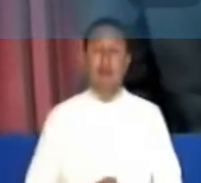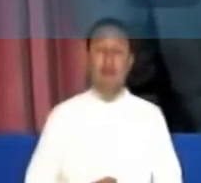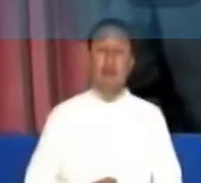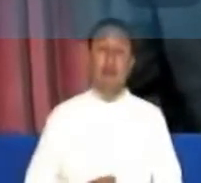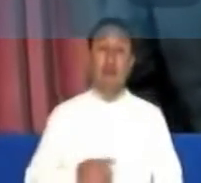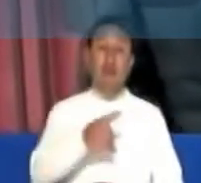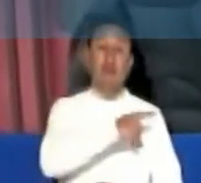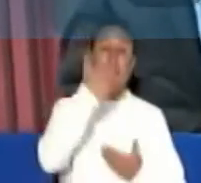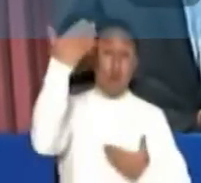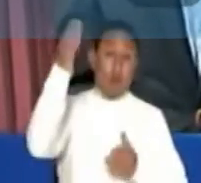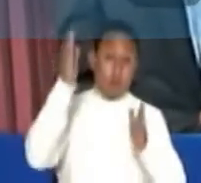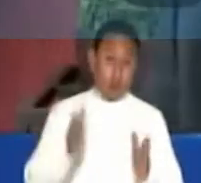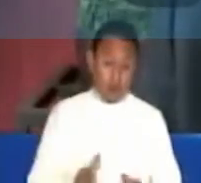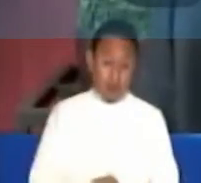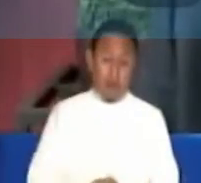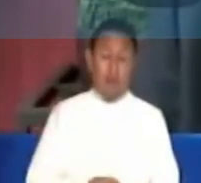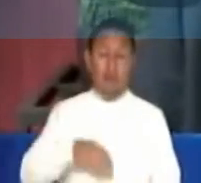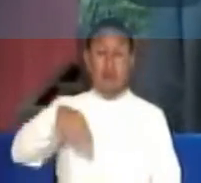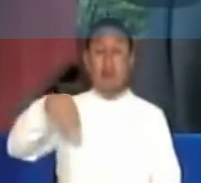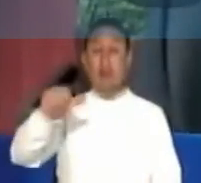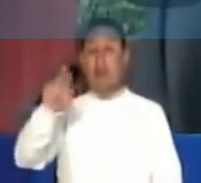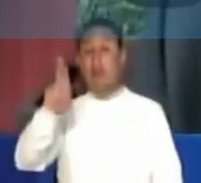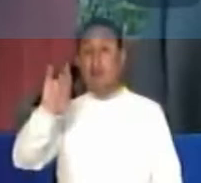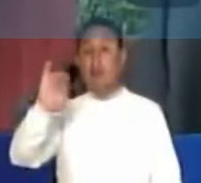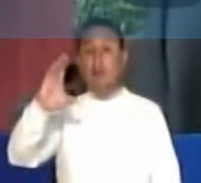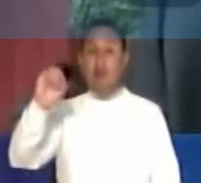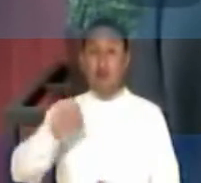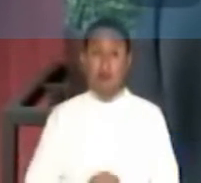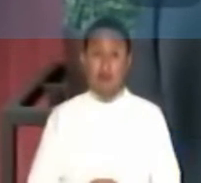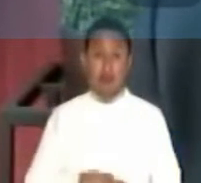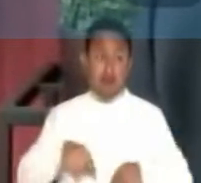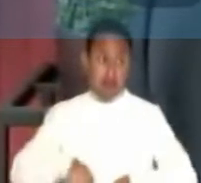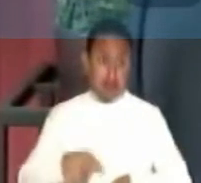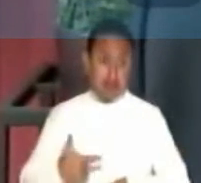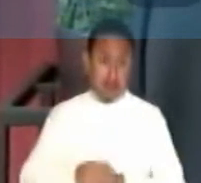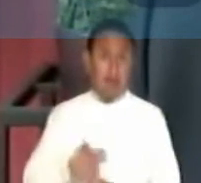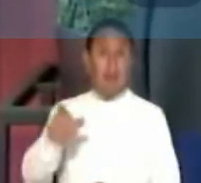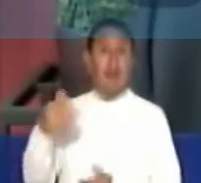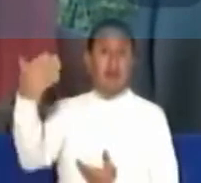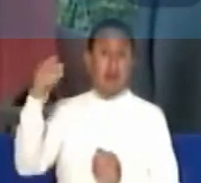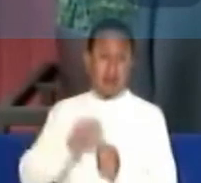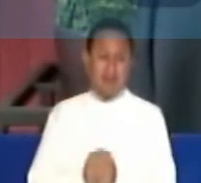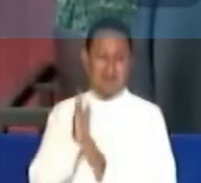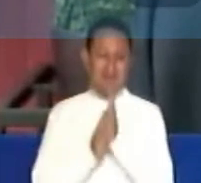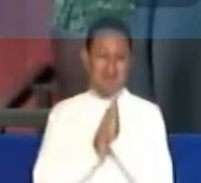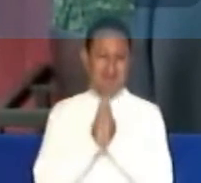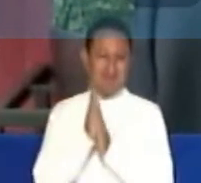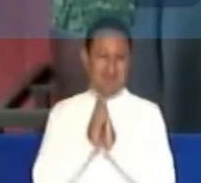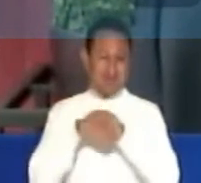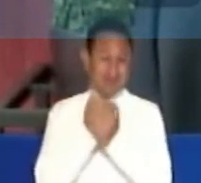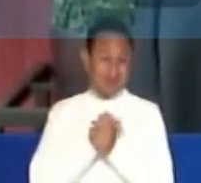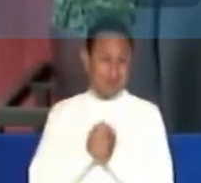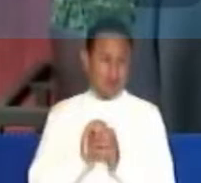óptica del politólogo Mauricio Alarcón. Y sin duda será una oportunidad para los actores políticos de pescar a río revuelto para tratar incluso